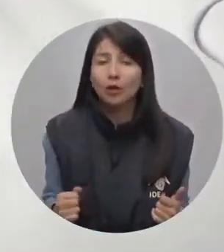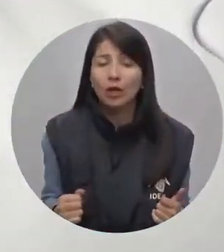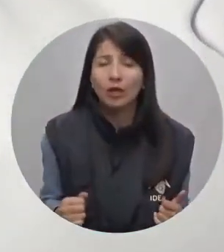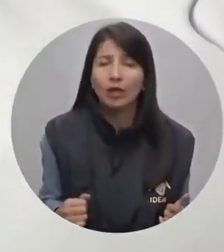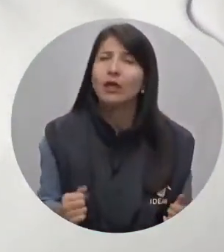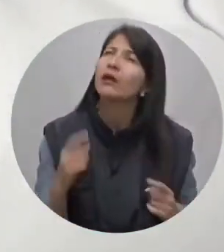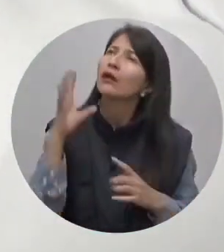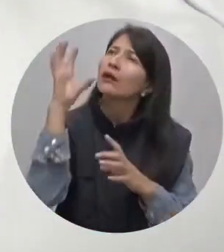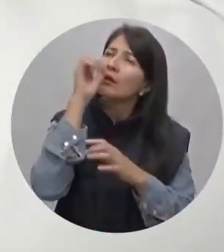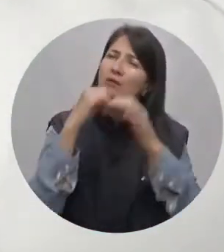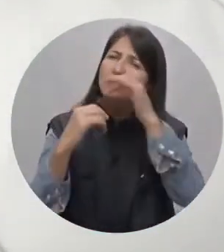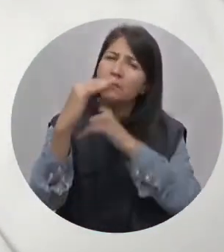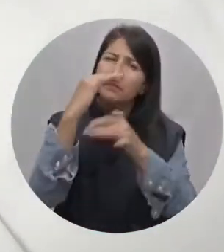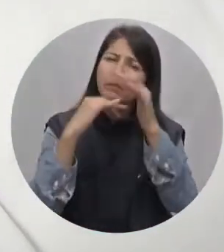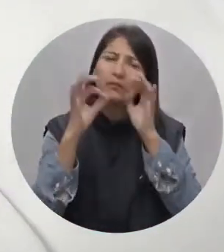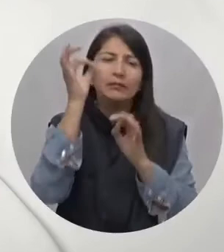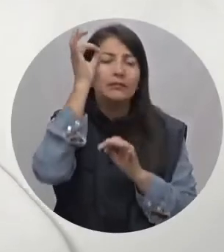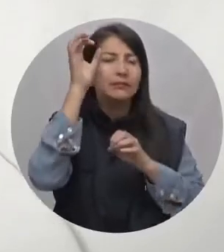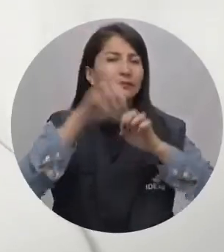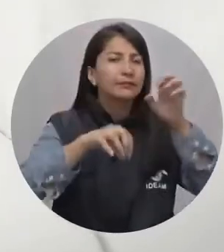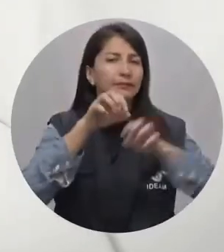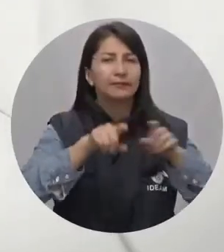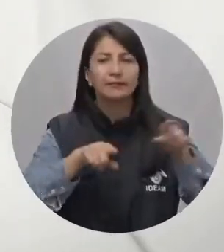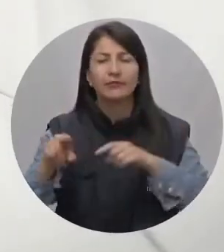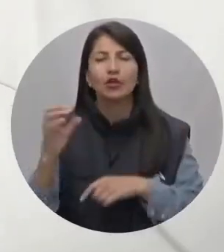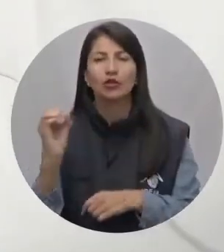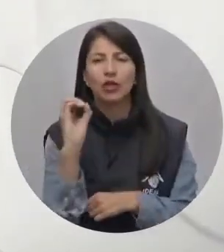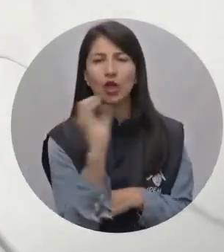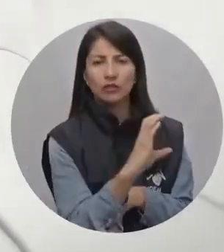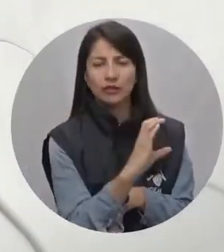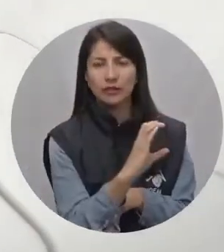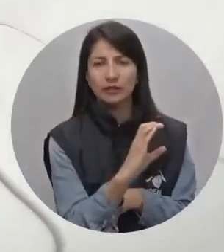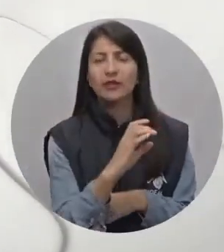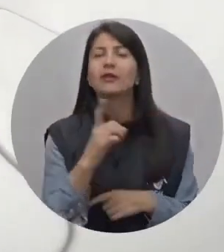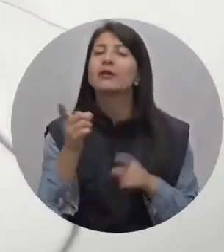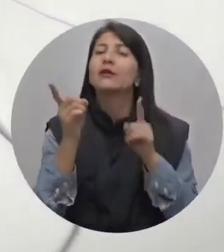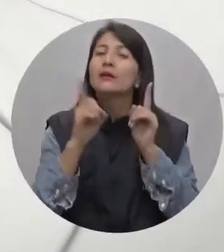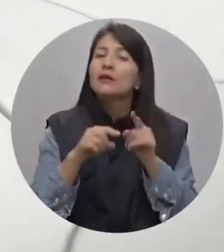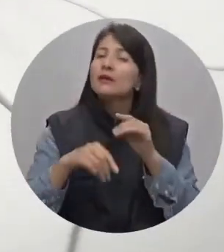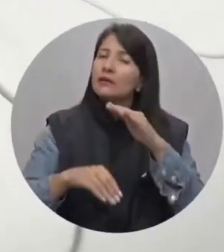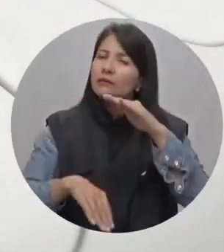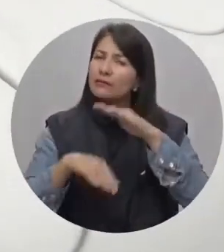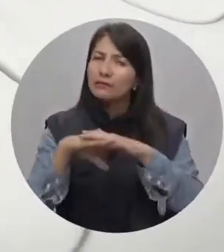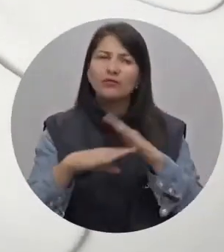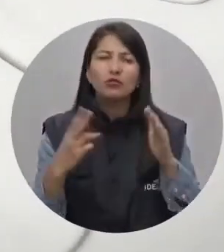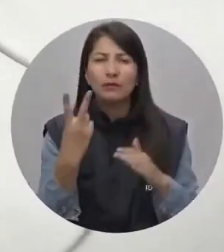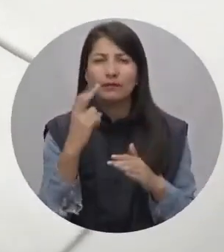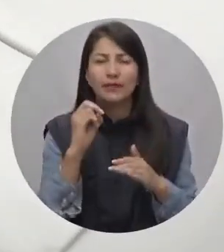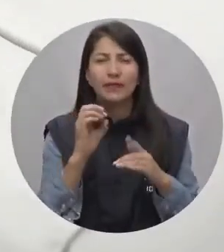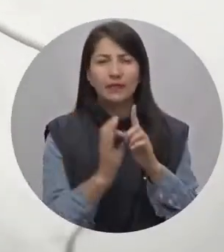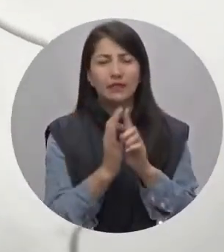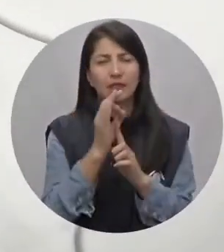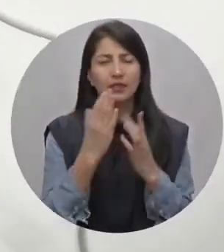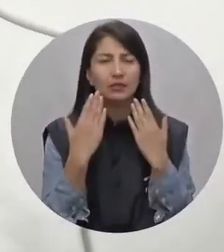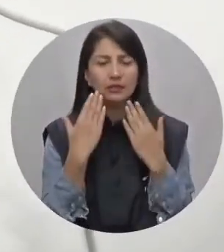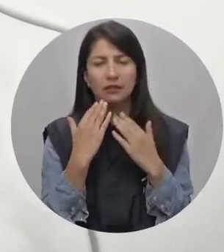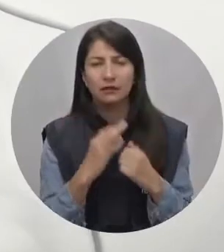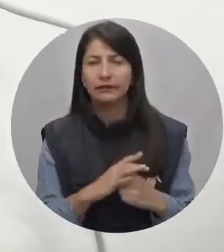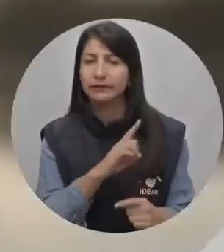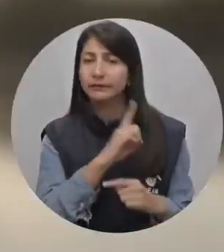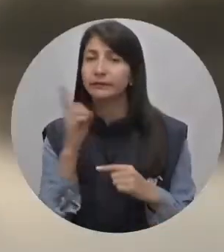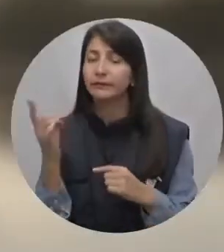lluvias para el centro, el norte y el occidente de la ciudad, aunque no se descartan condiciones contrarias como sol en algunos